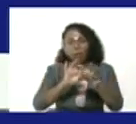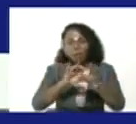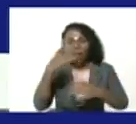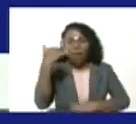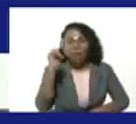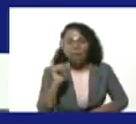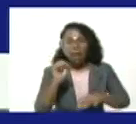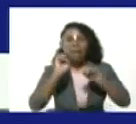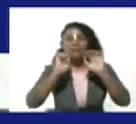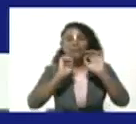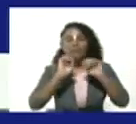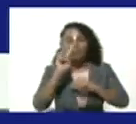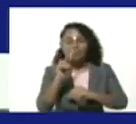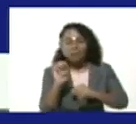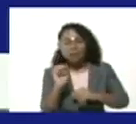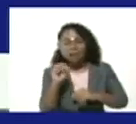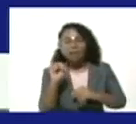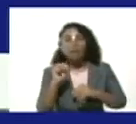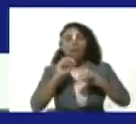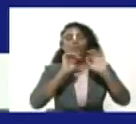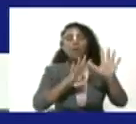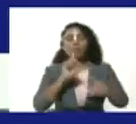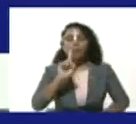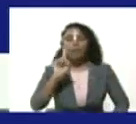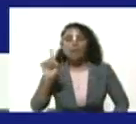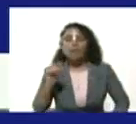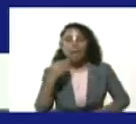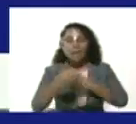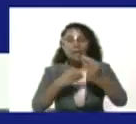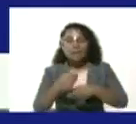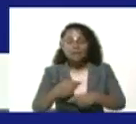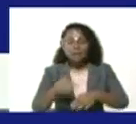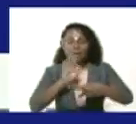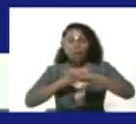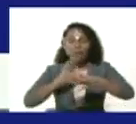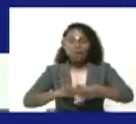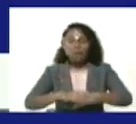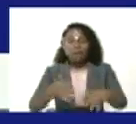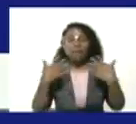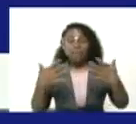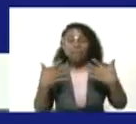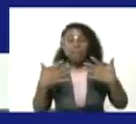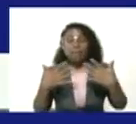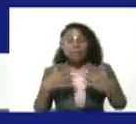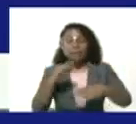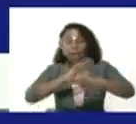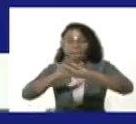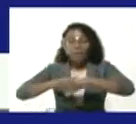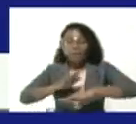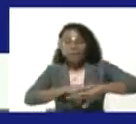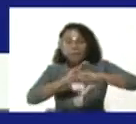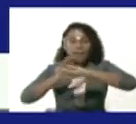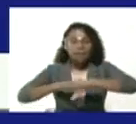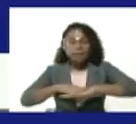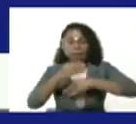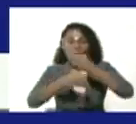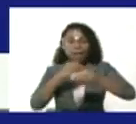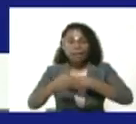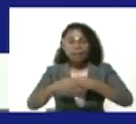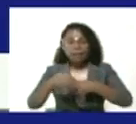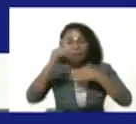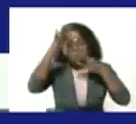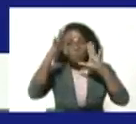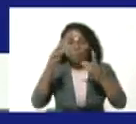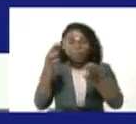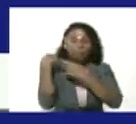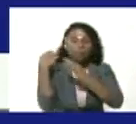el B911 y Protección Civil, se emite la alerta, se emite los avisos y se toma previsión con respecto a